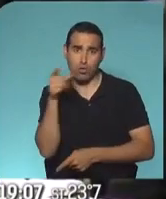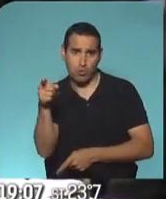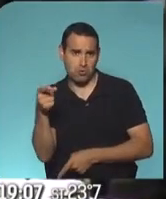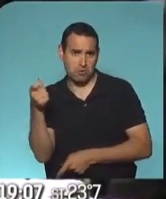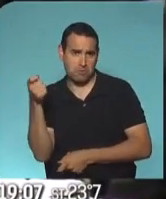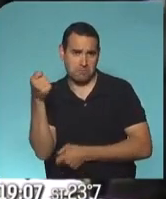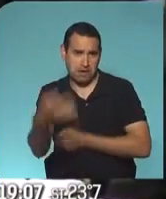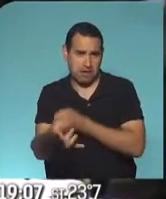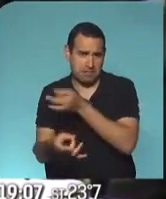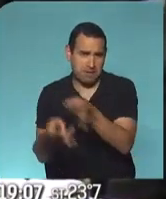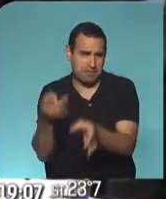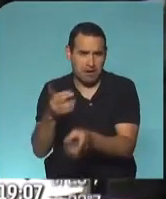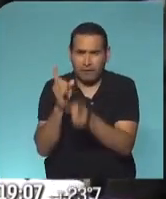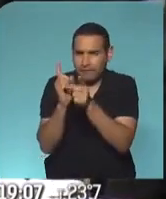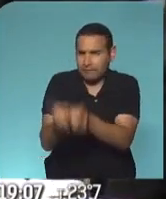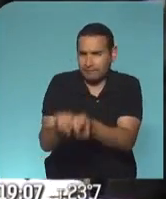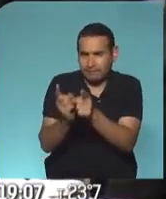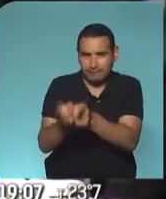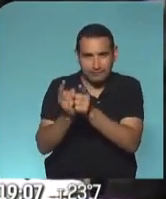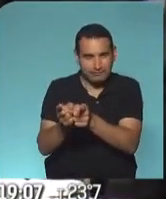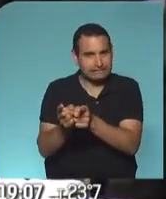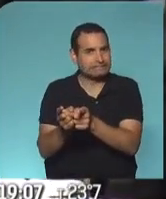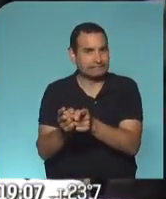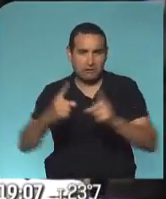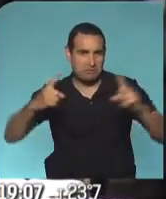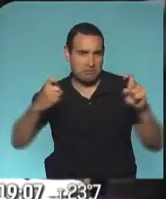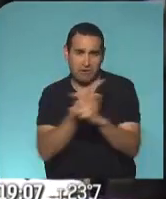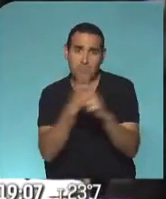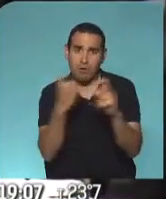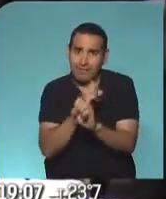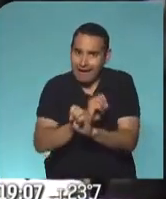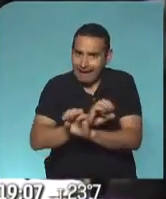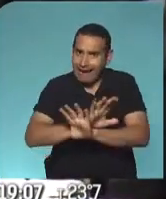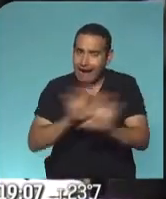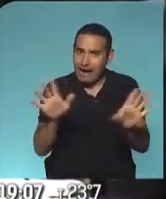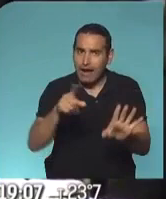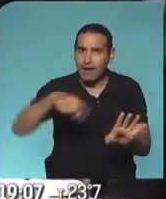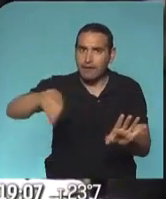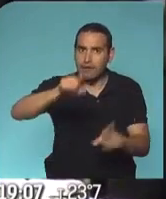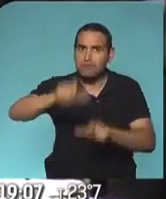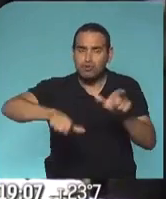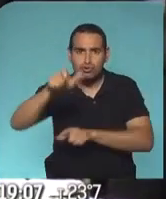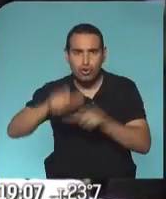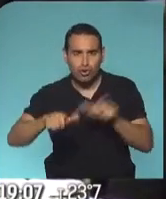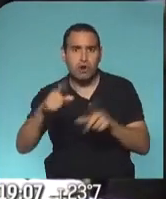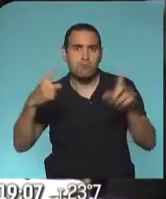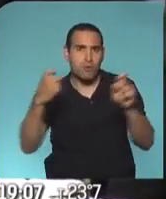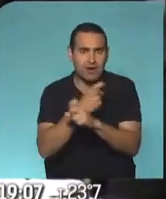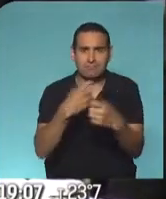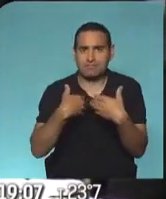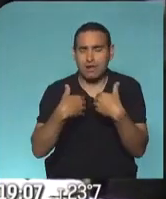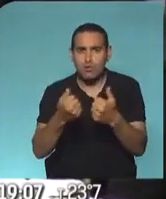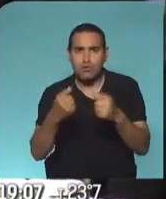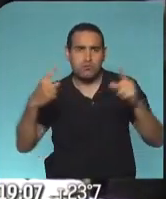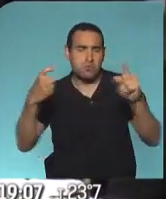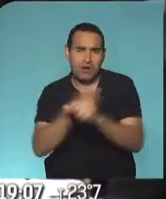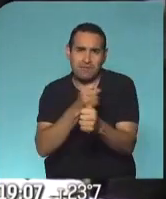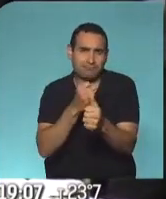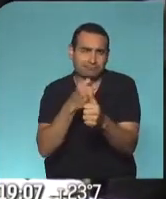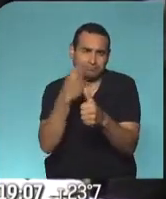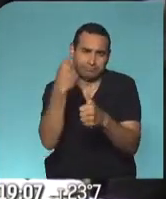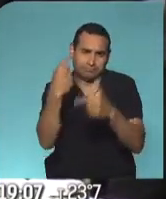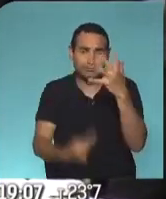avanzando ocasionando el severos problemas humanitarios sanitarios a los queridos venezolanos